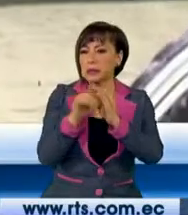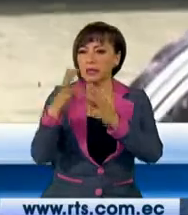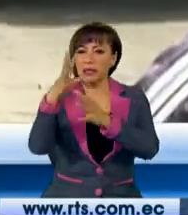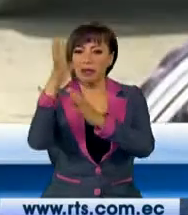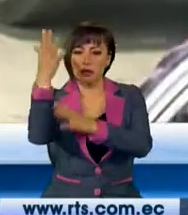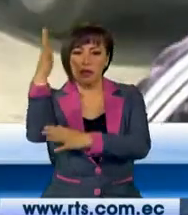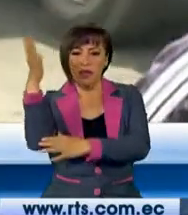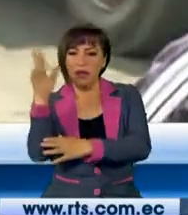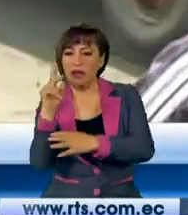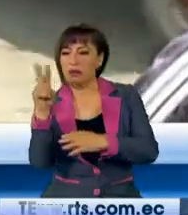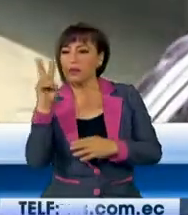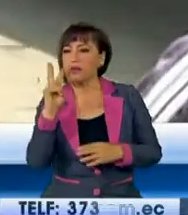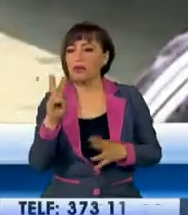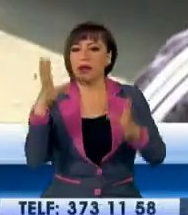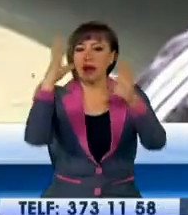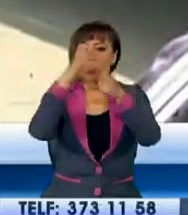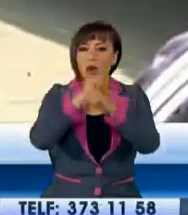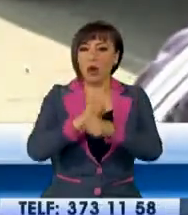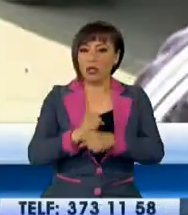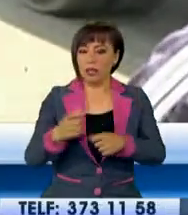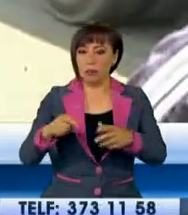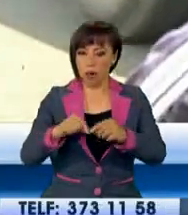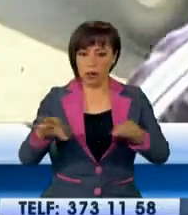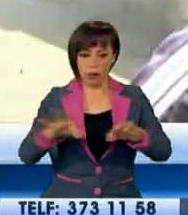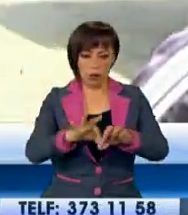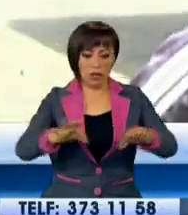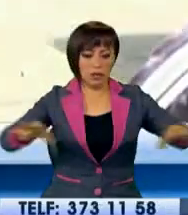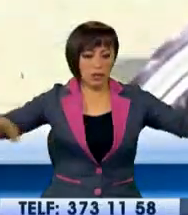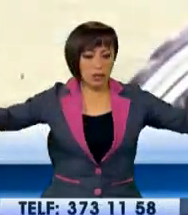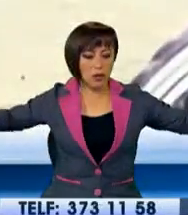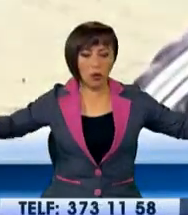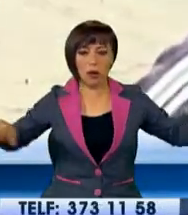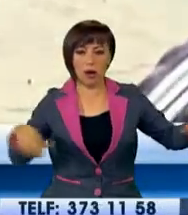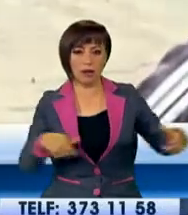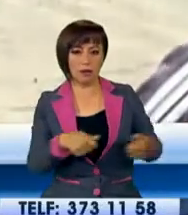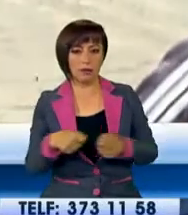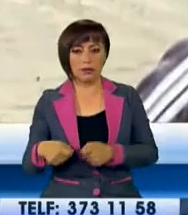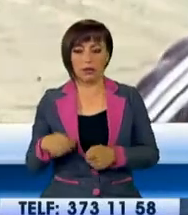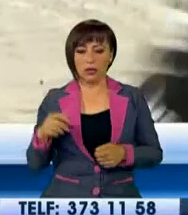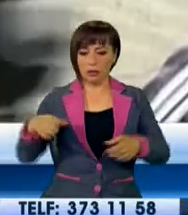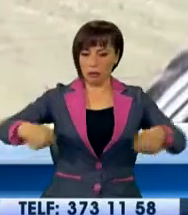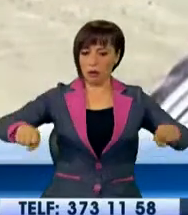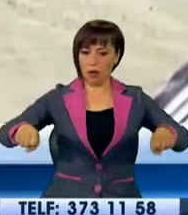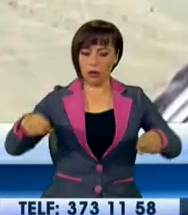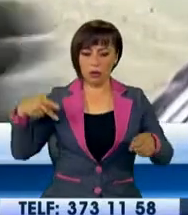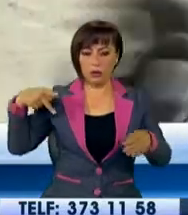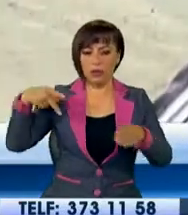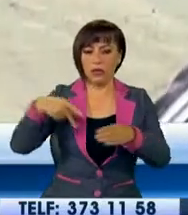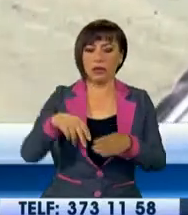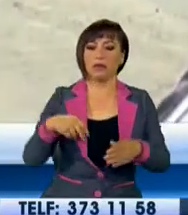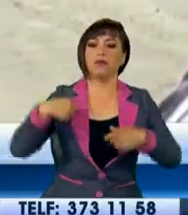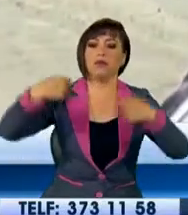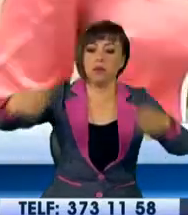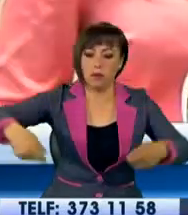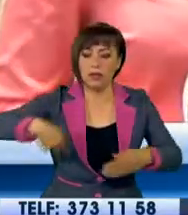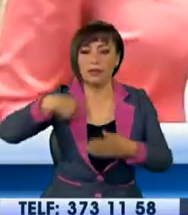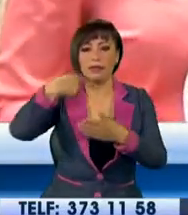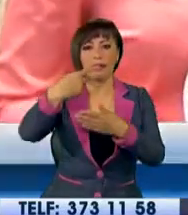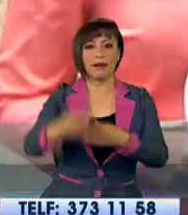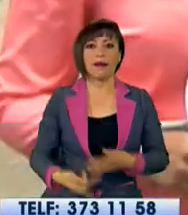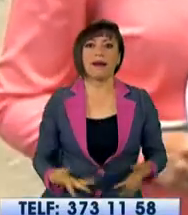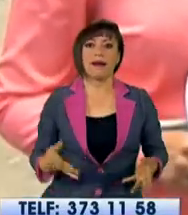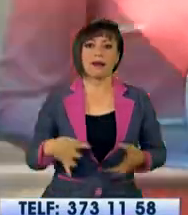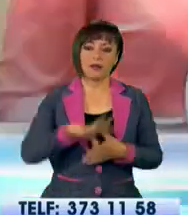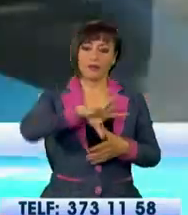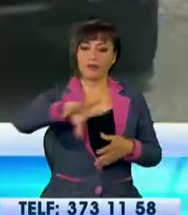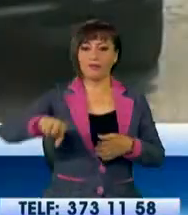te alzan una soga y te hacen caer. O si no te lanzan un palo y te hacen caer, te atraviesan. Aprovechando la oscuridad. Exactamente. Ahora tuvo